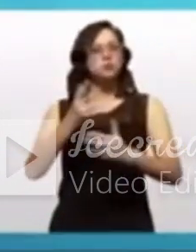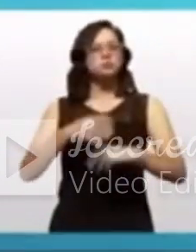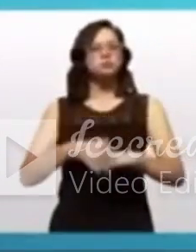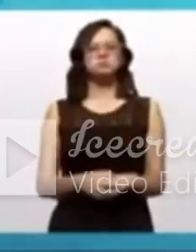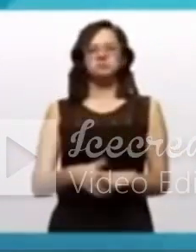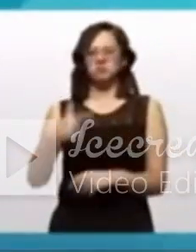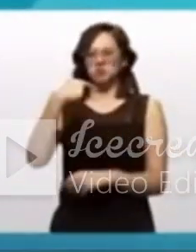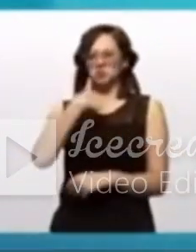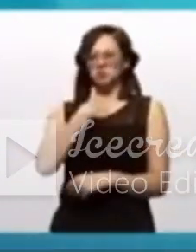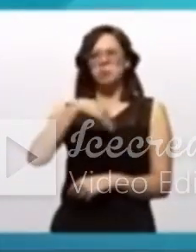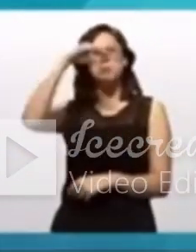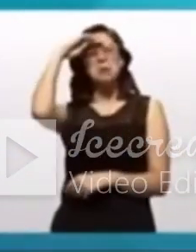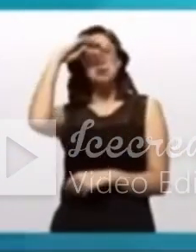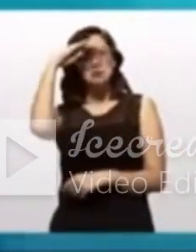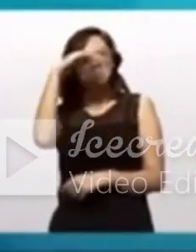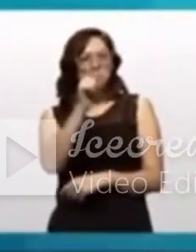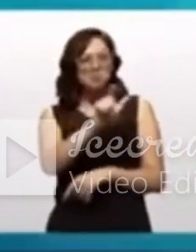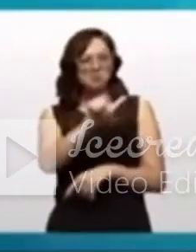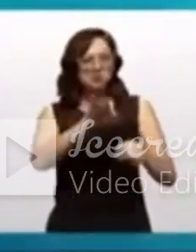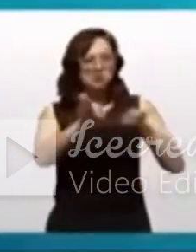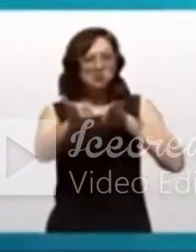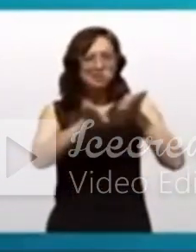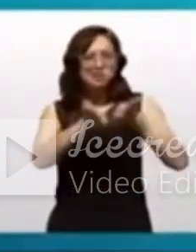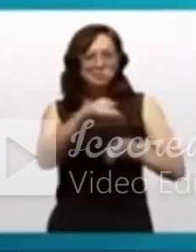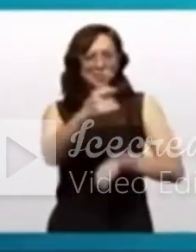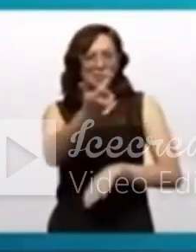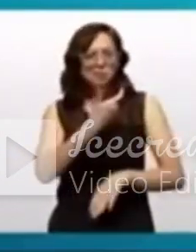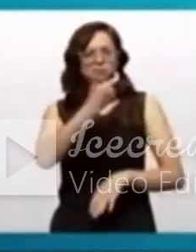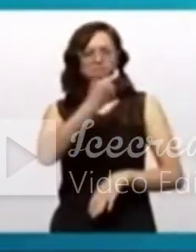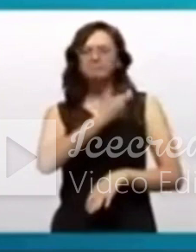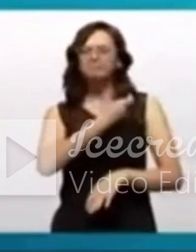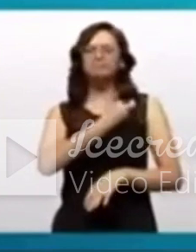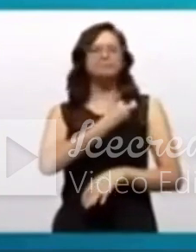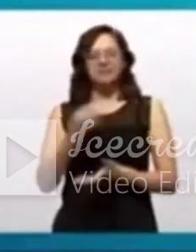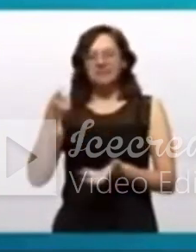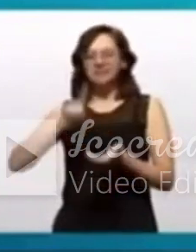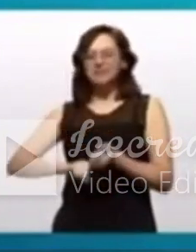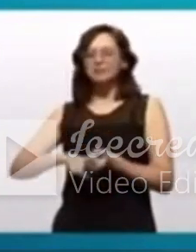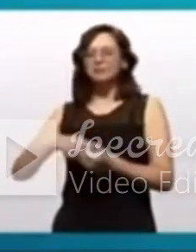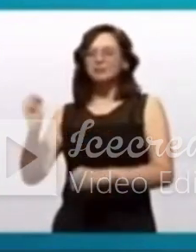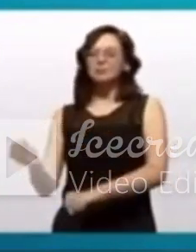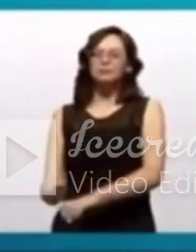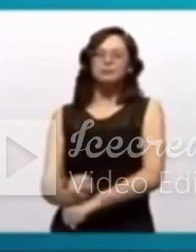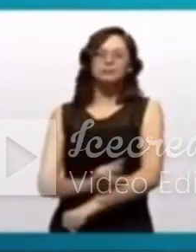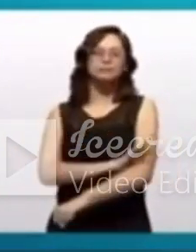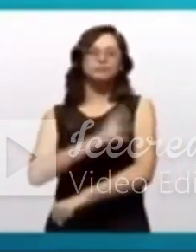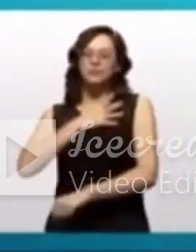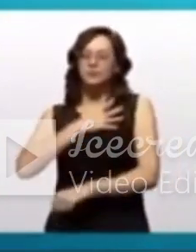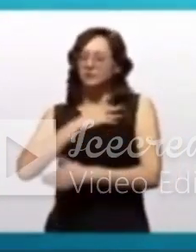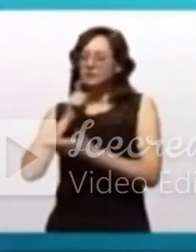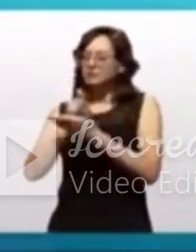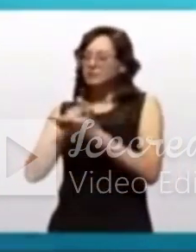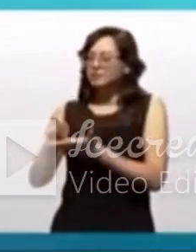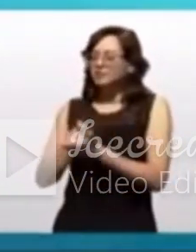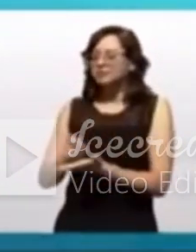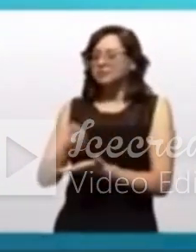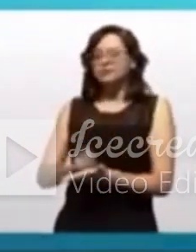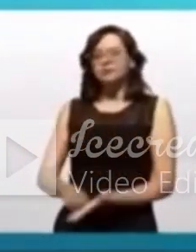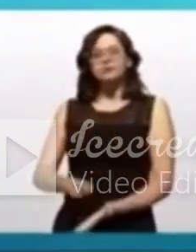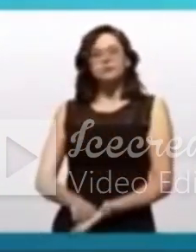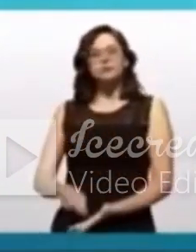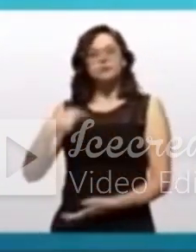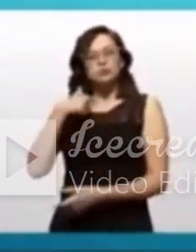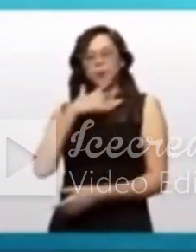como una fría y rutinaria profesión, sino como una larga y terca pasión, hacia la cual he sido un